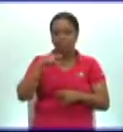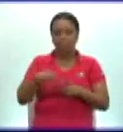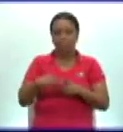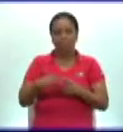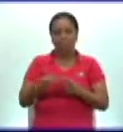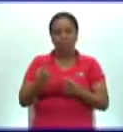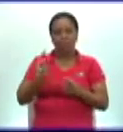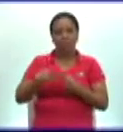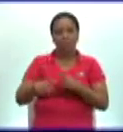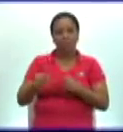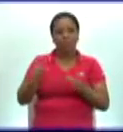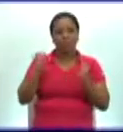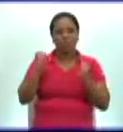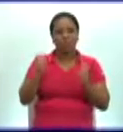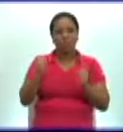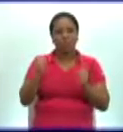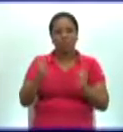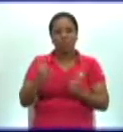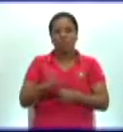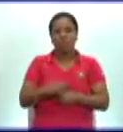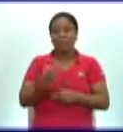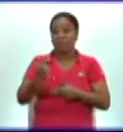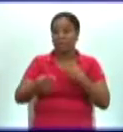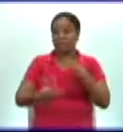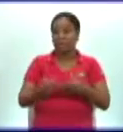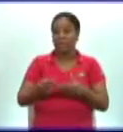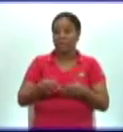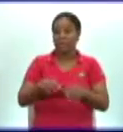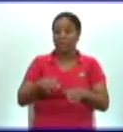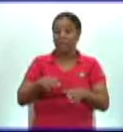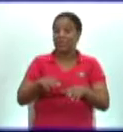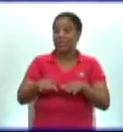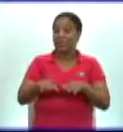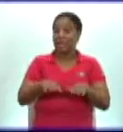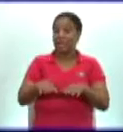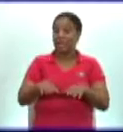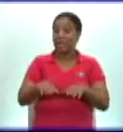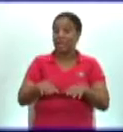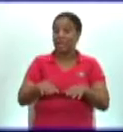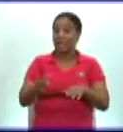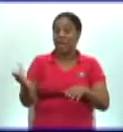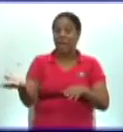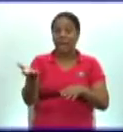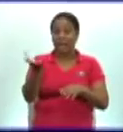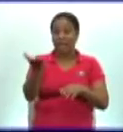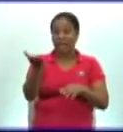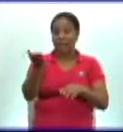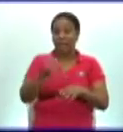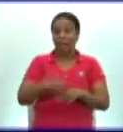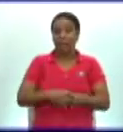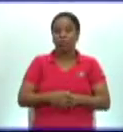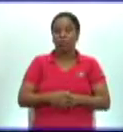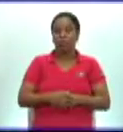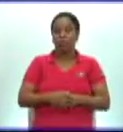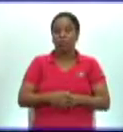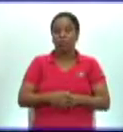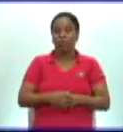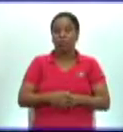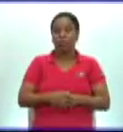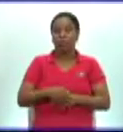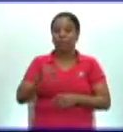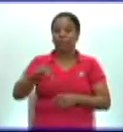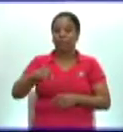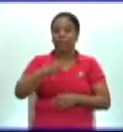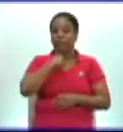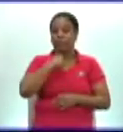fuerza que hace que el cuerpo aumente su velocidad. En este caso,